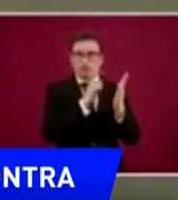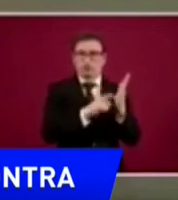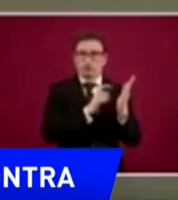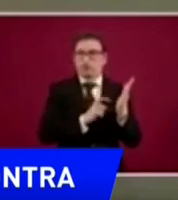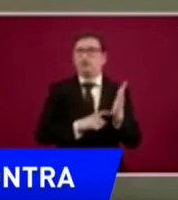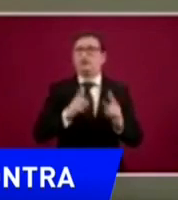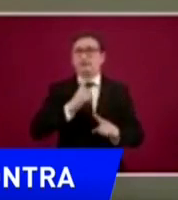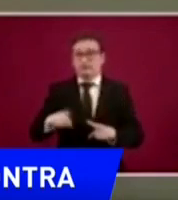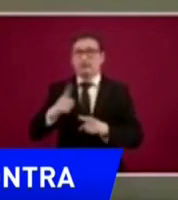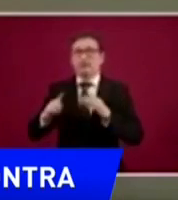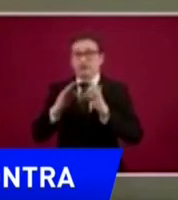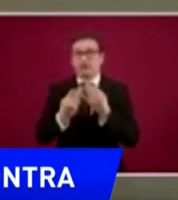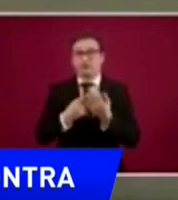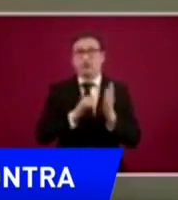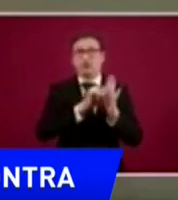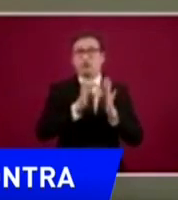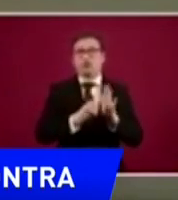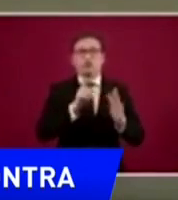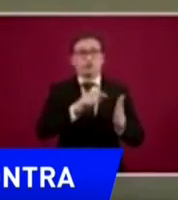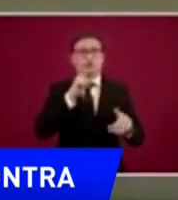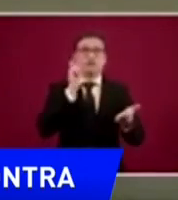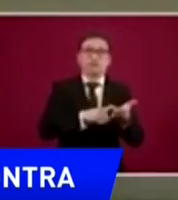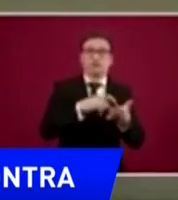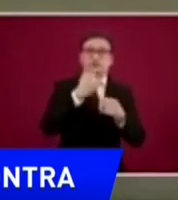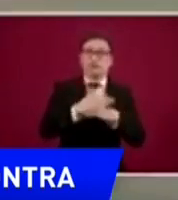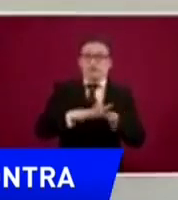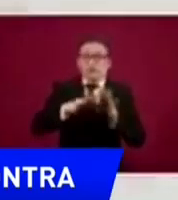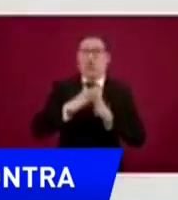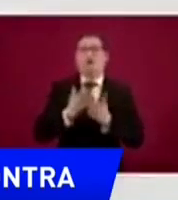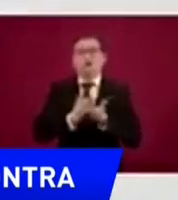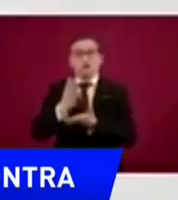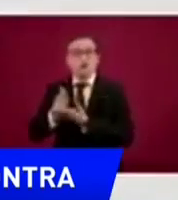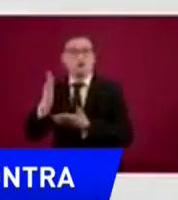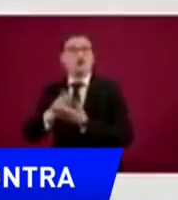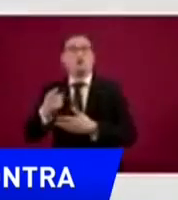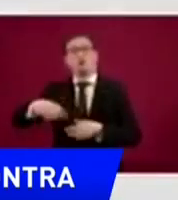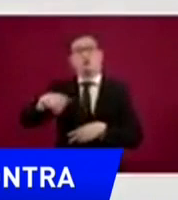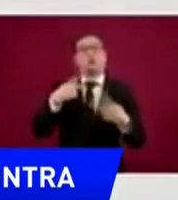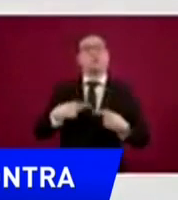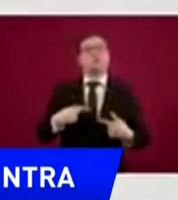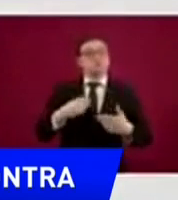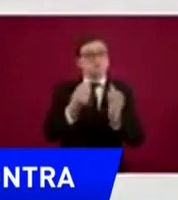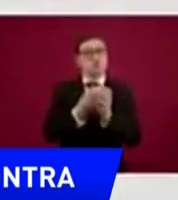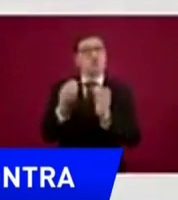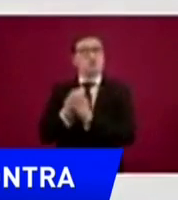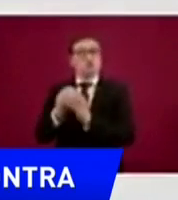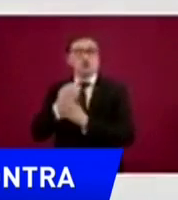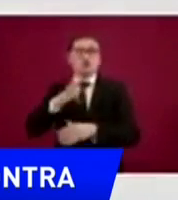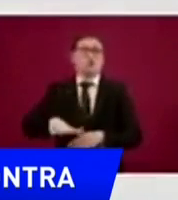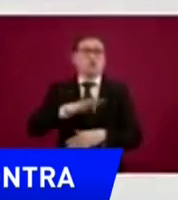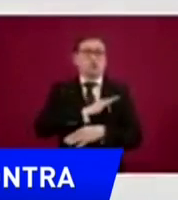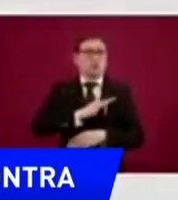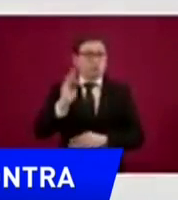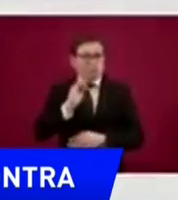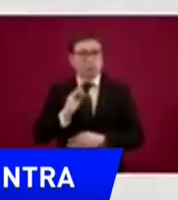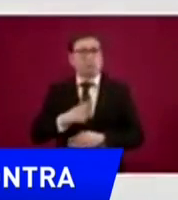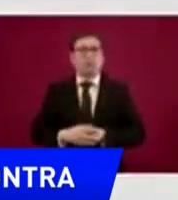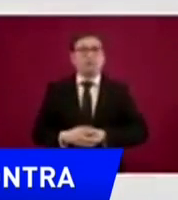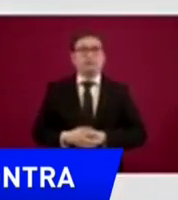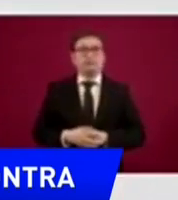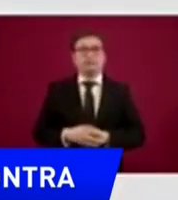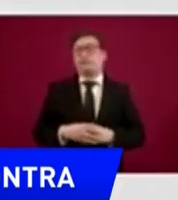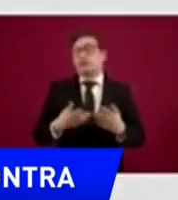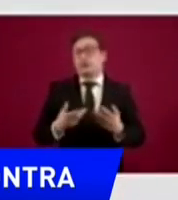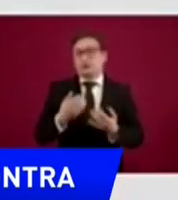pues presentamos este número de emergencias al que se puede mandar un mensaje, que es el 51515